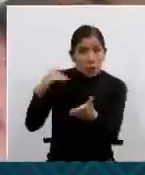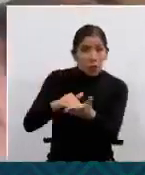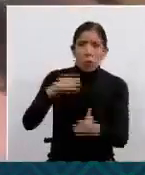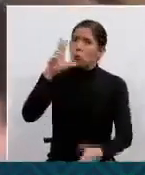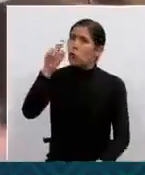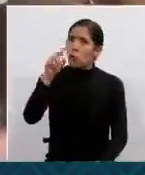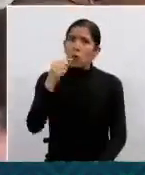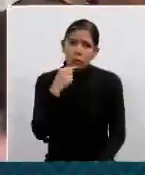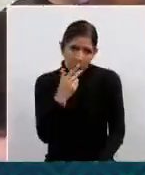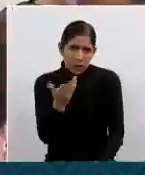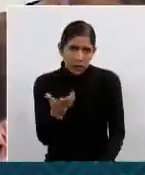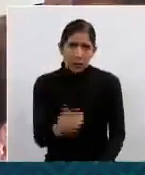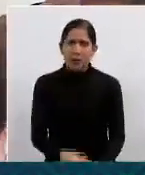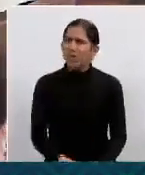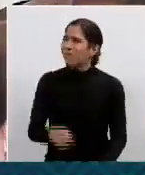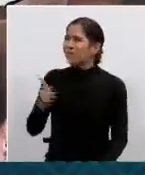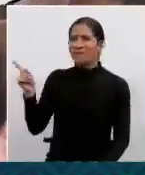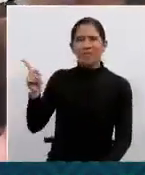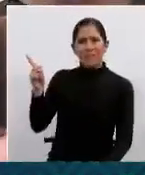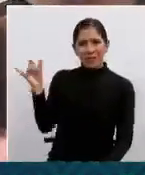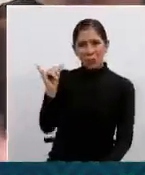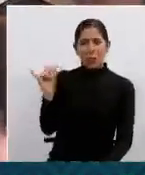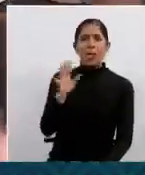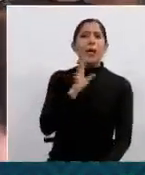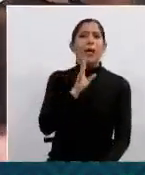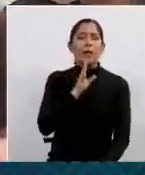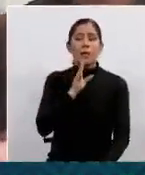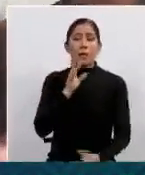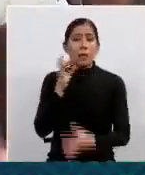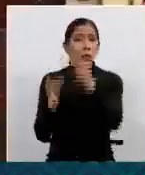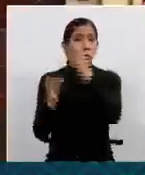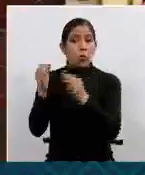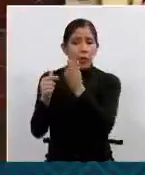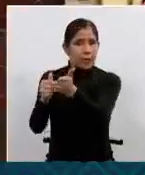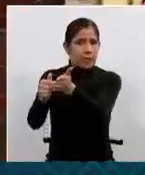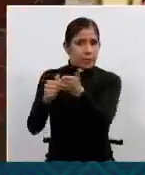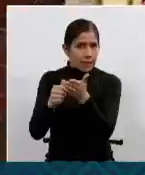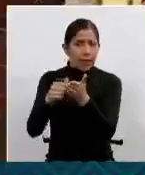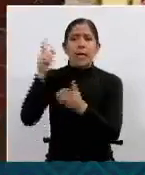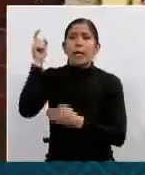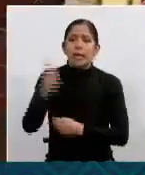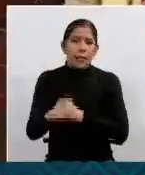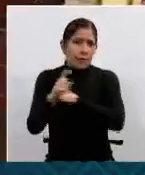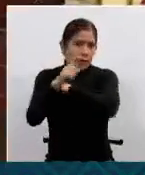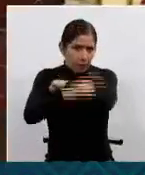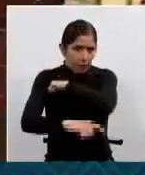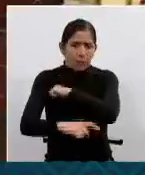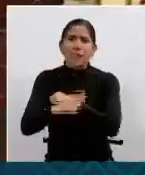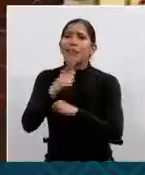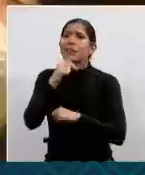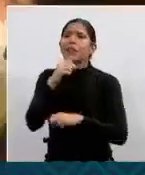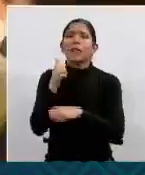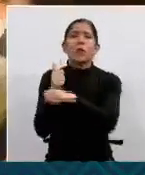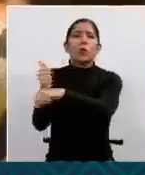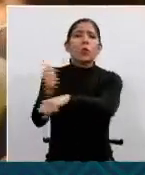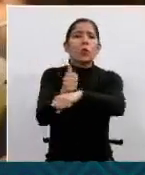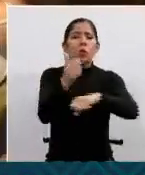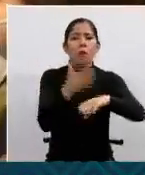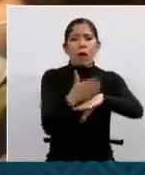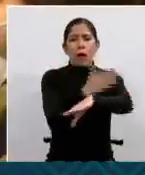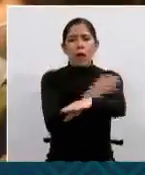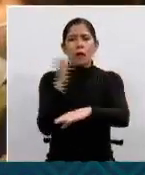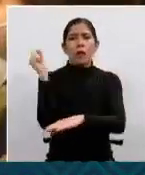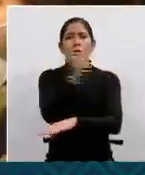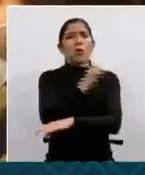de casos. Además, Guarachi manifestó que exigirán a la justicia que también se sancionen a los autores intelectuales del golpe de